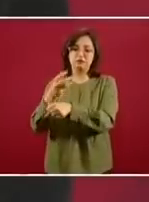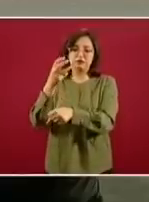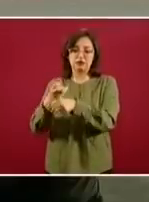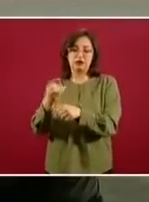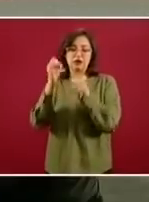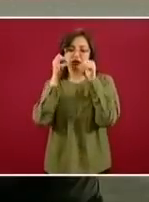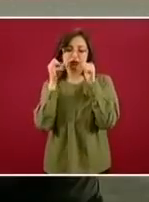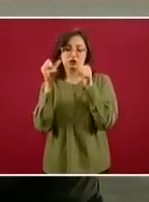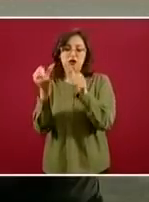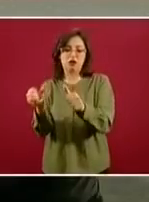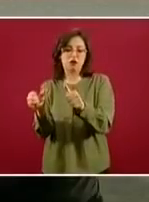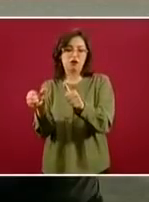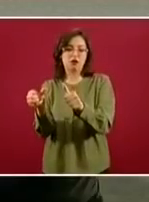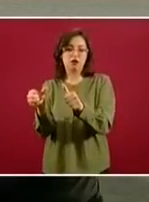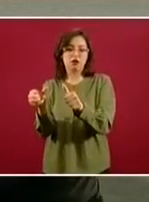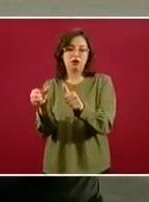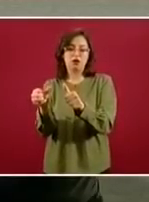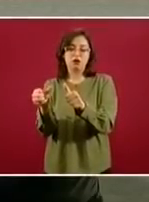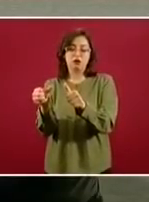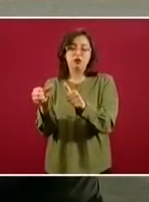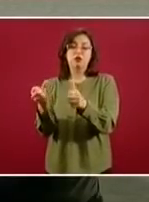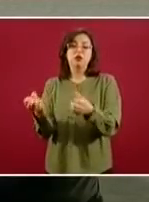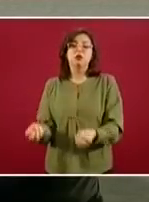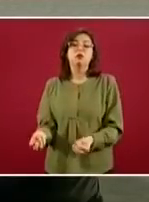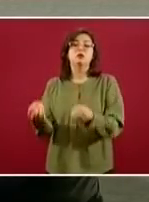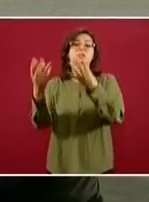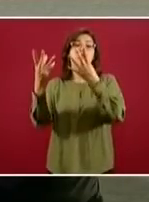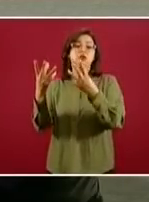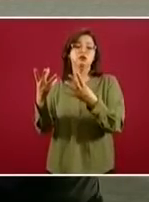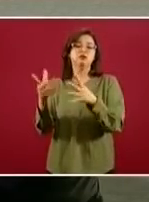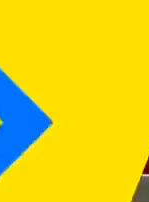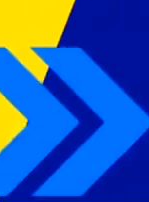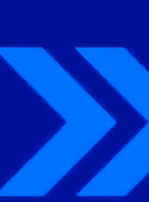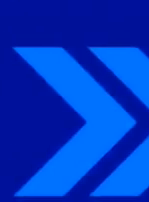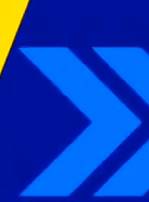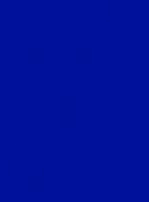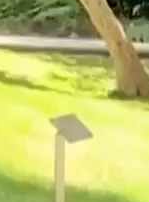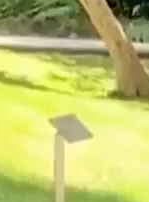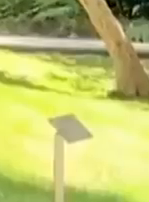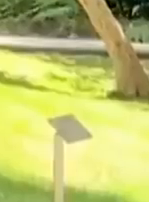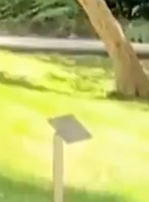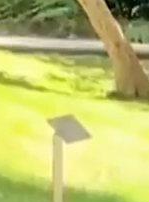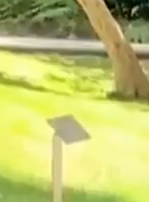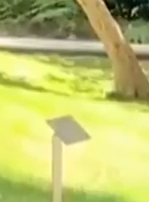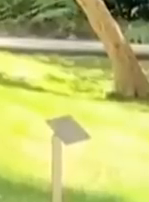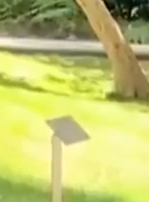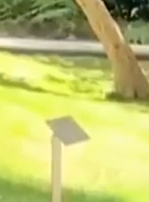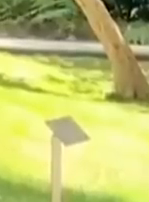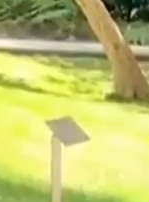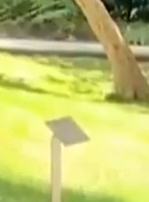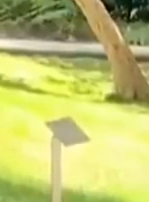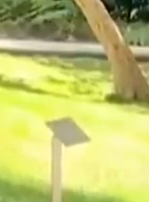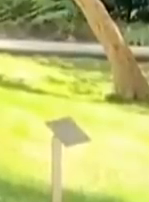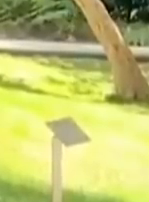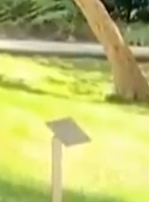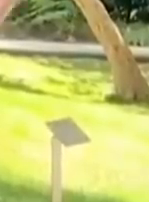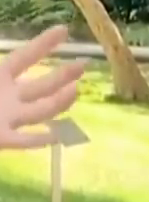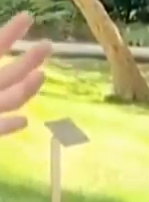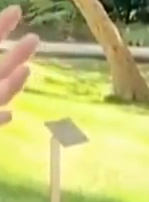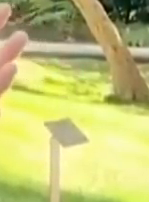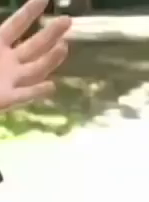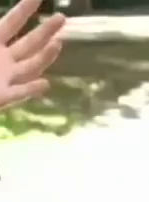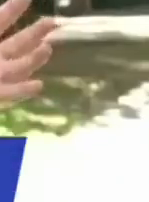el que contendría 745 camas. El subsecretario de Salud, Hugo